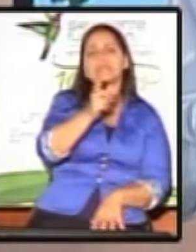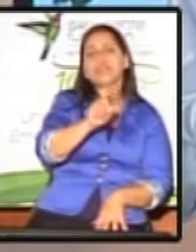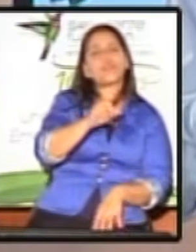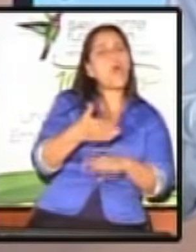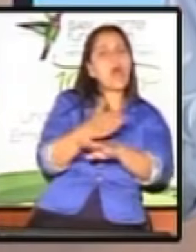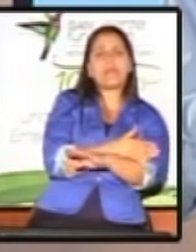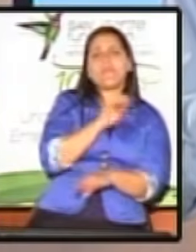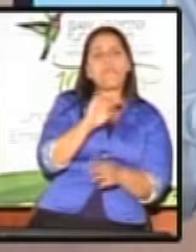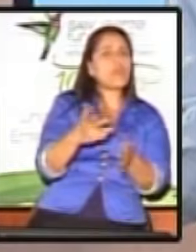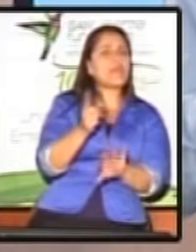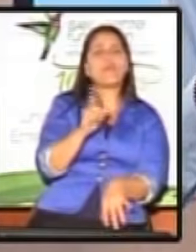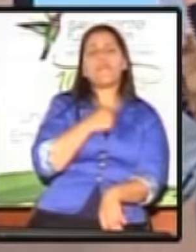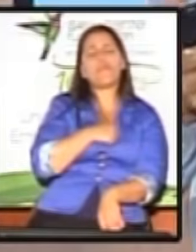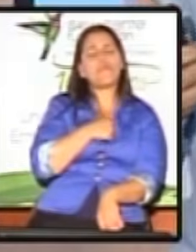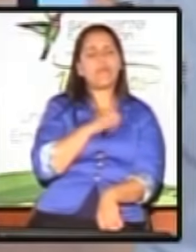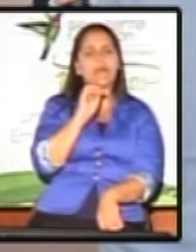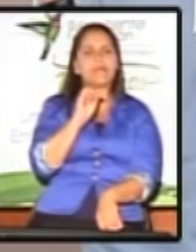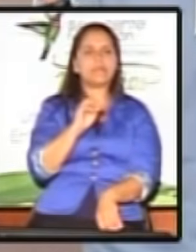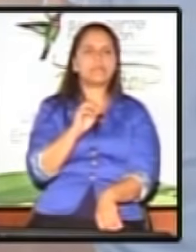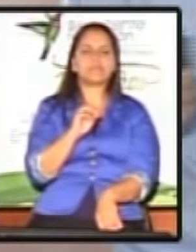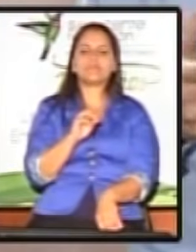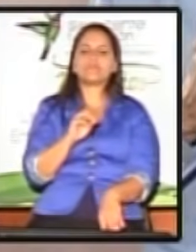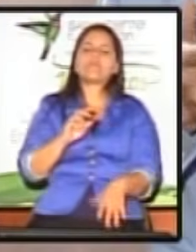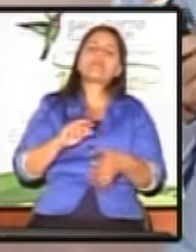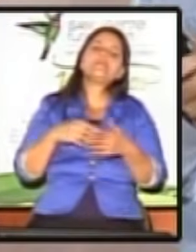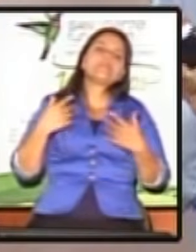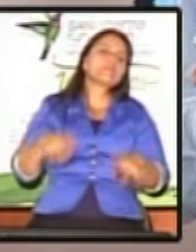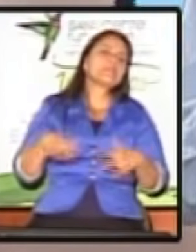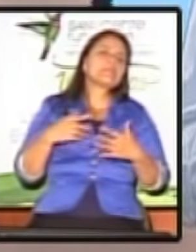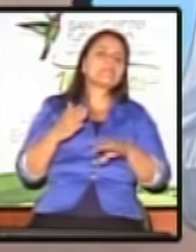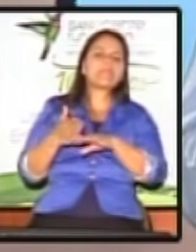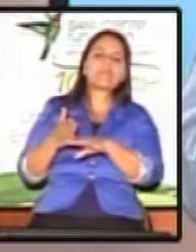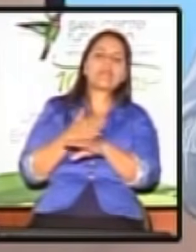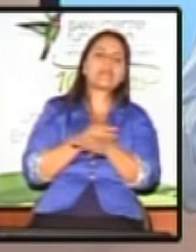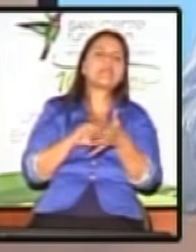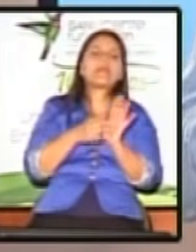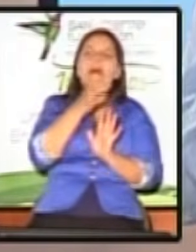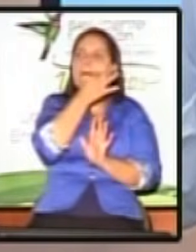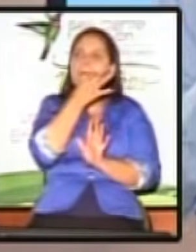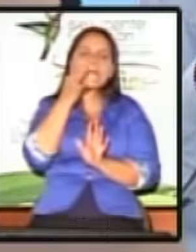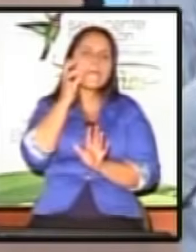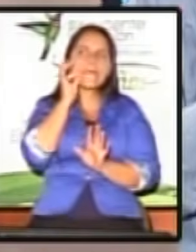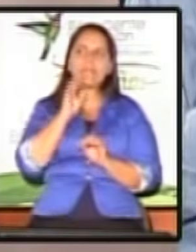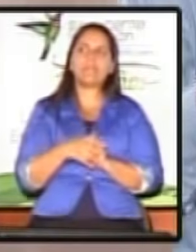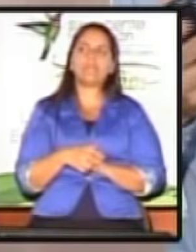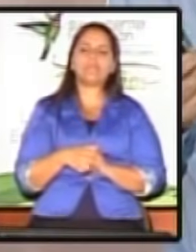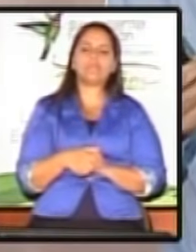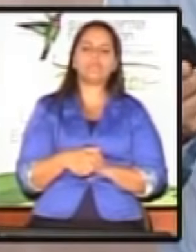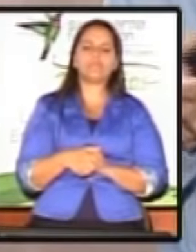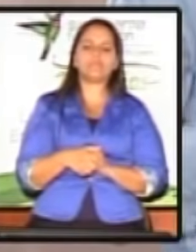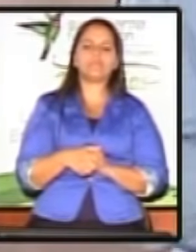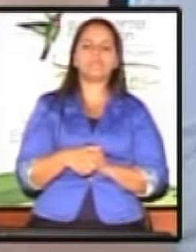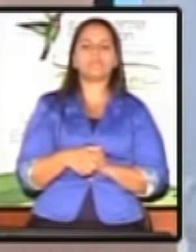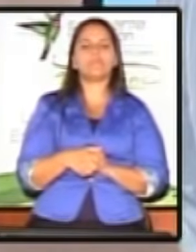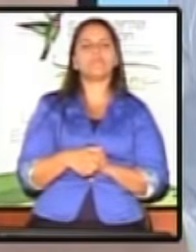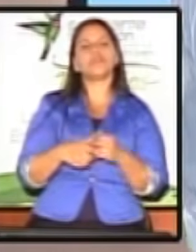antes de tiempo. Eso técnicamente le llamaban conspiración del silencio. Como yo soy de los términos